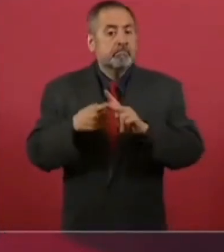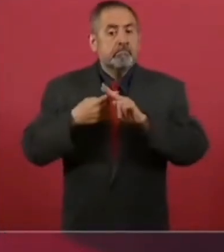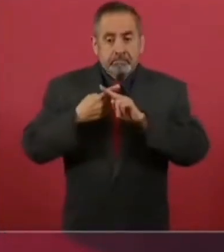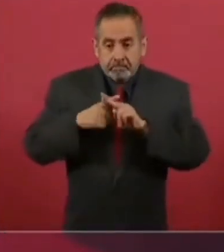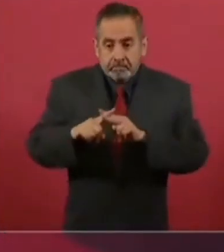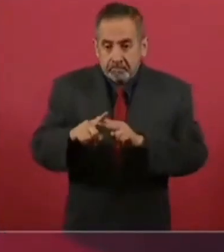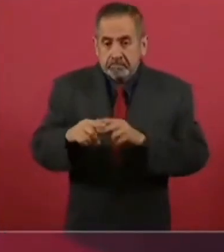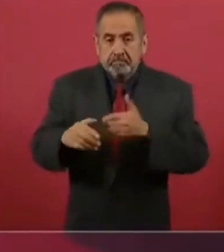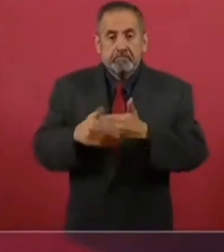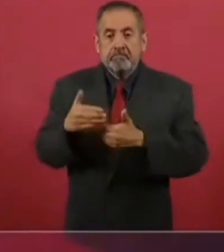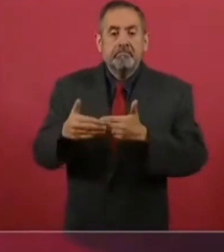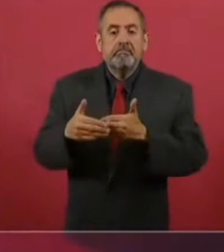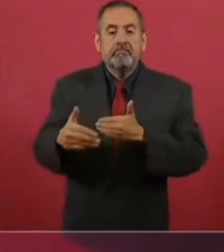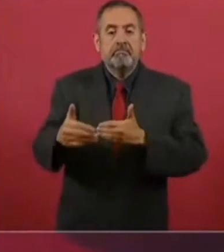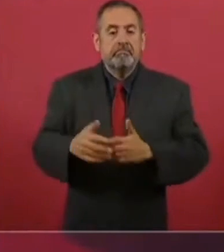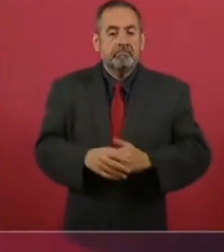empiezan,